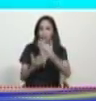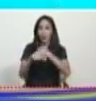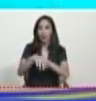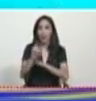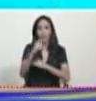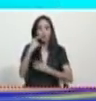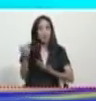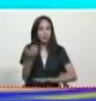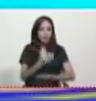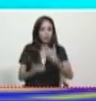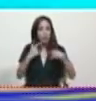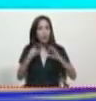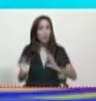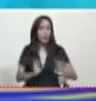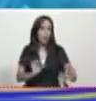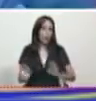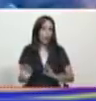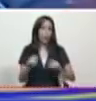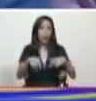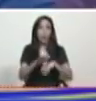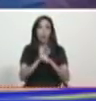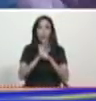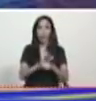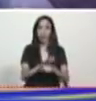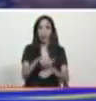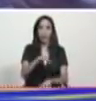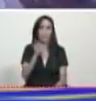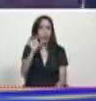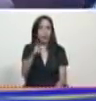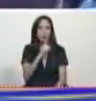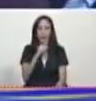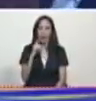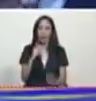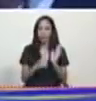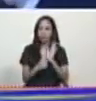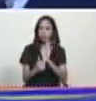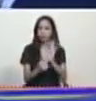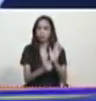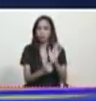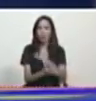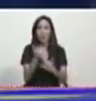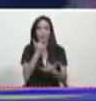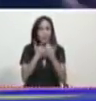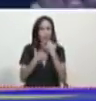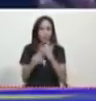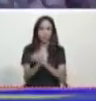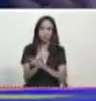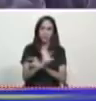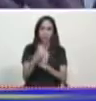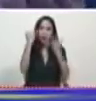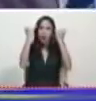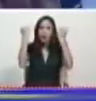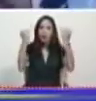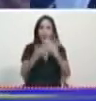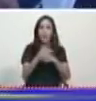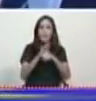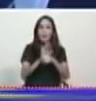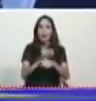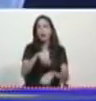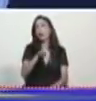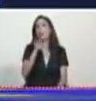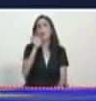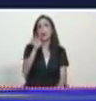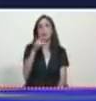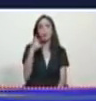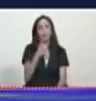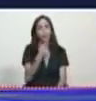está preparado para que la marca país dé sus resultados. No fallemos en esto, en la estrategia marca país. No dejemos